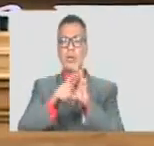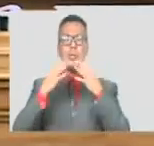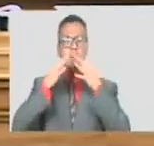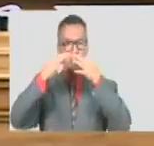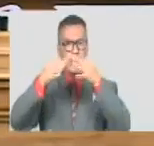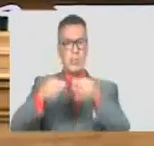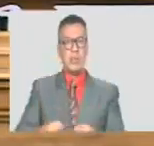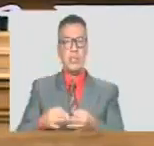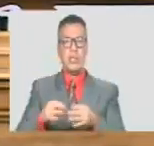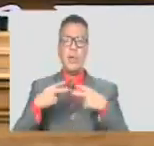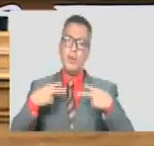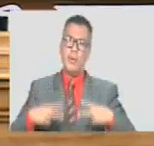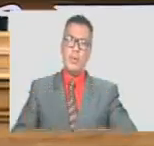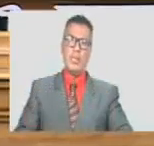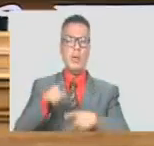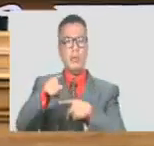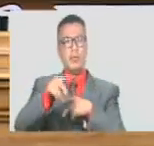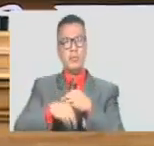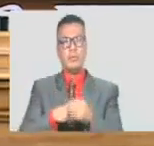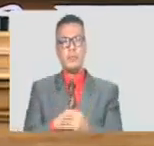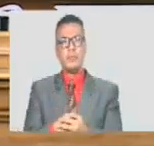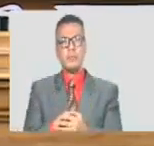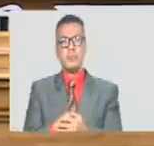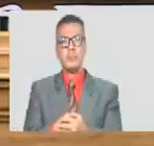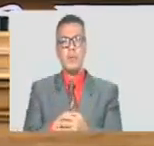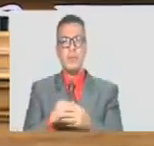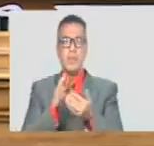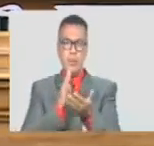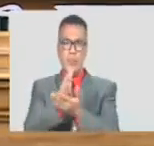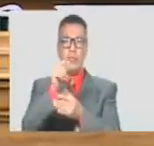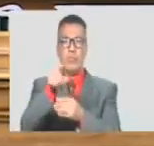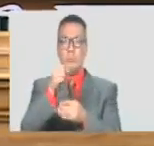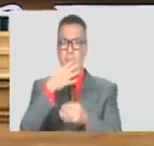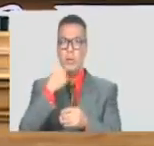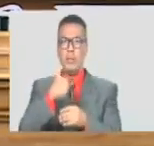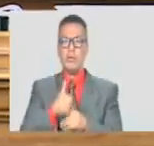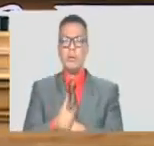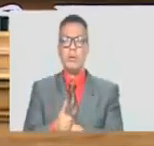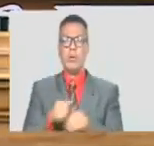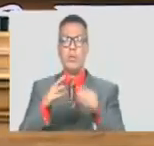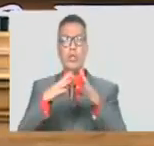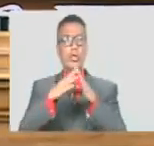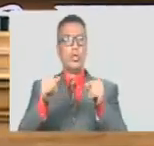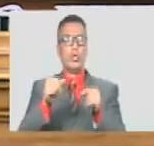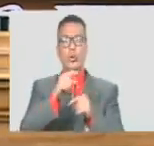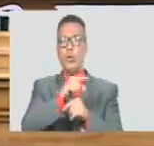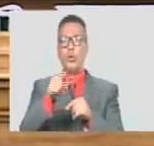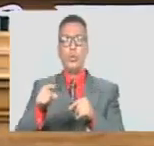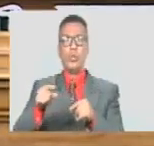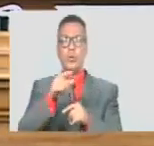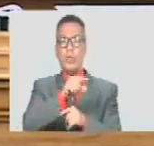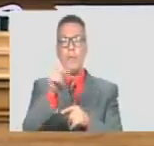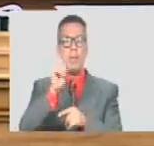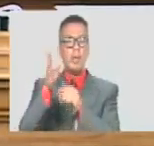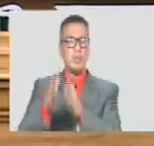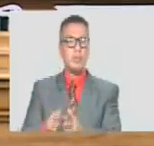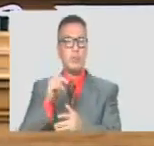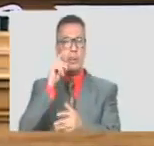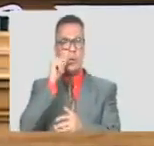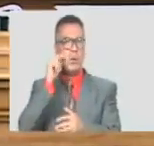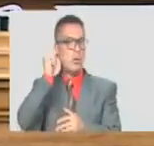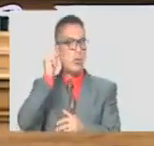realidad, sea vida, sea prosperidad y sea bienestar para todas y todos aquellos venezolanos y